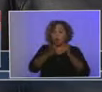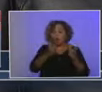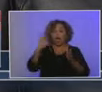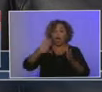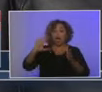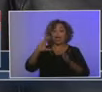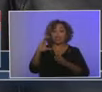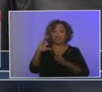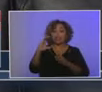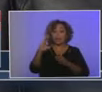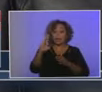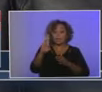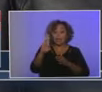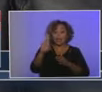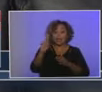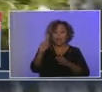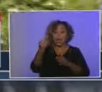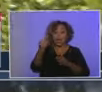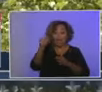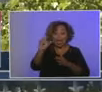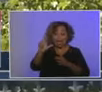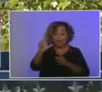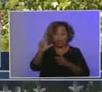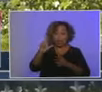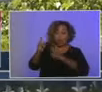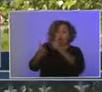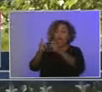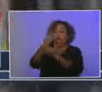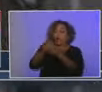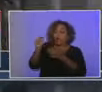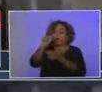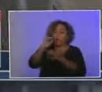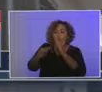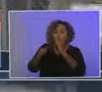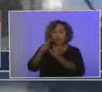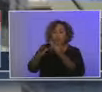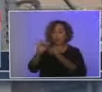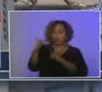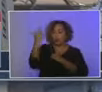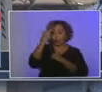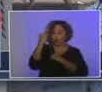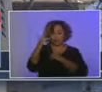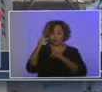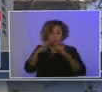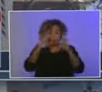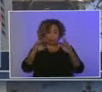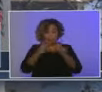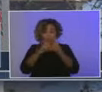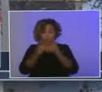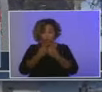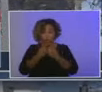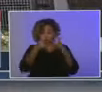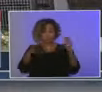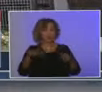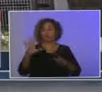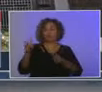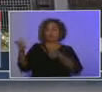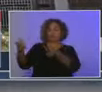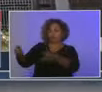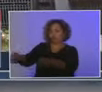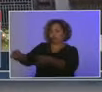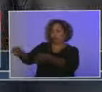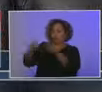fondos de CDGDR que estuvieron asignados a algunos municipios. Y por eso fue que Vivienda, para poder tener el control total, pues